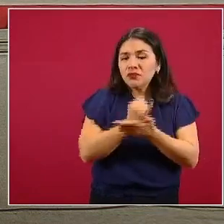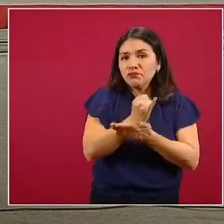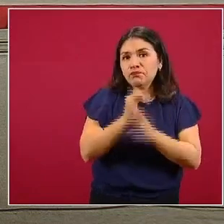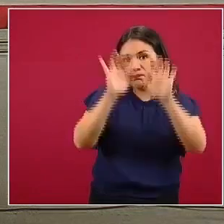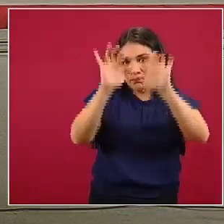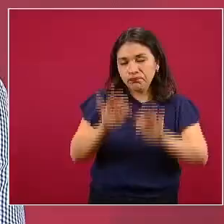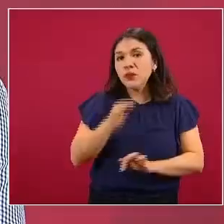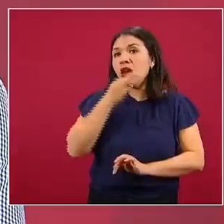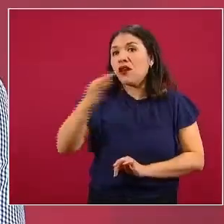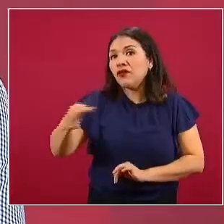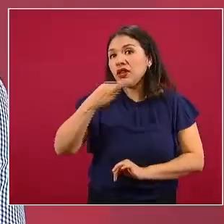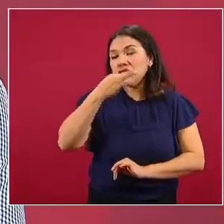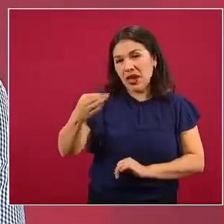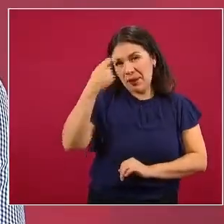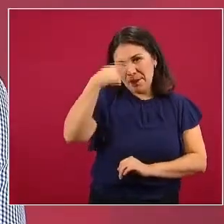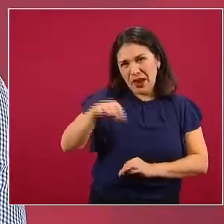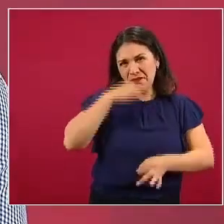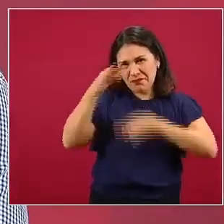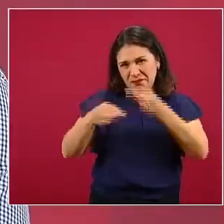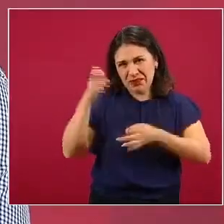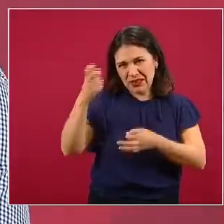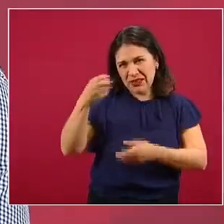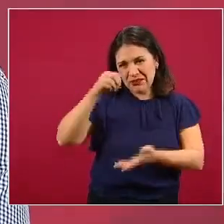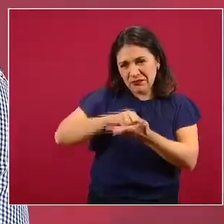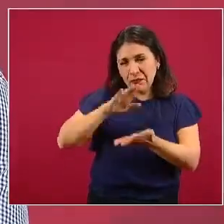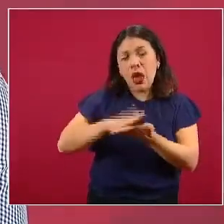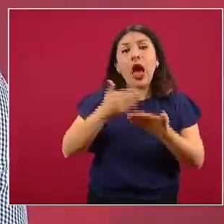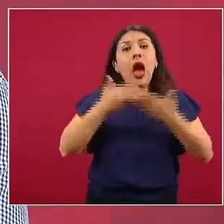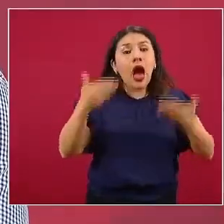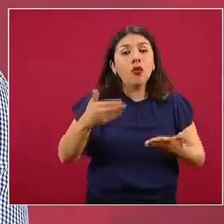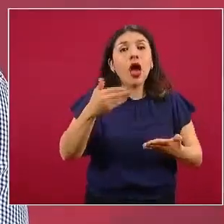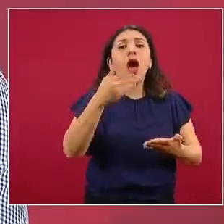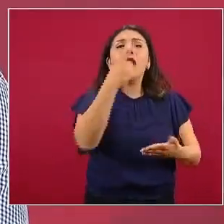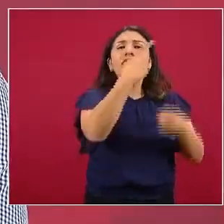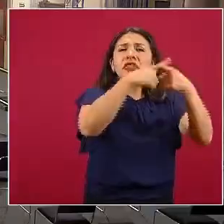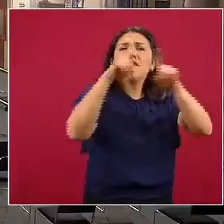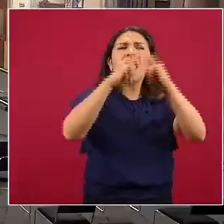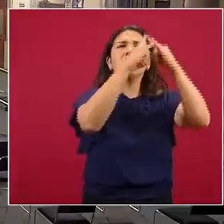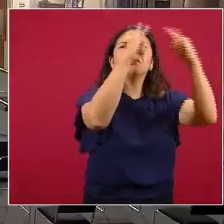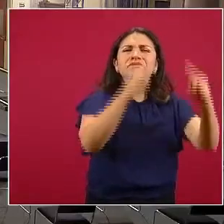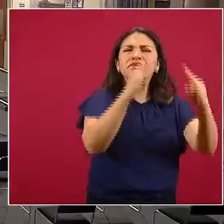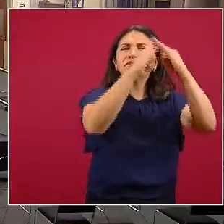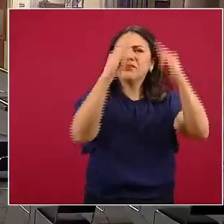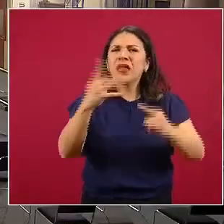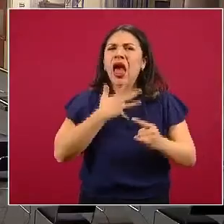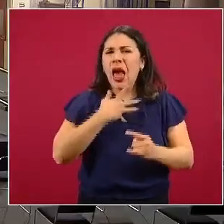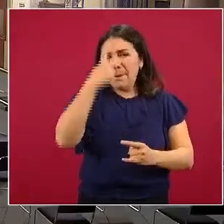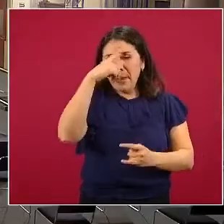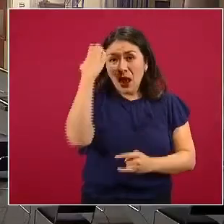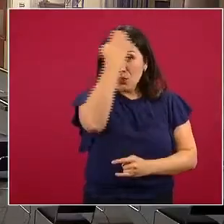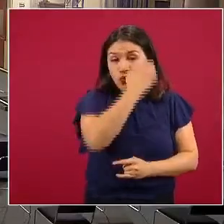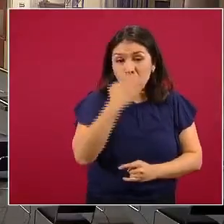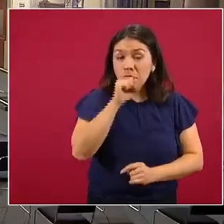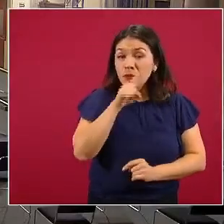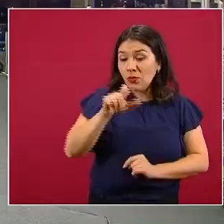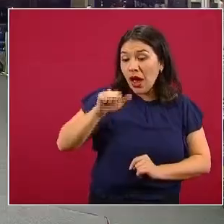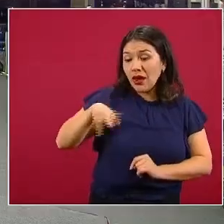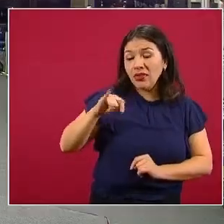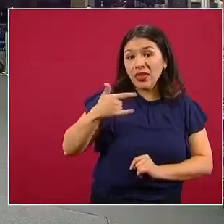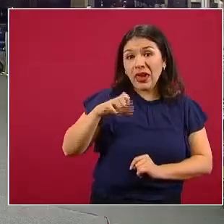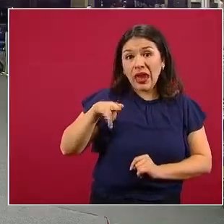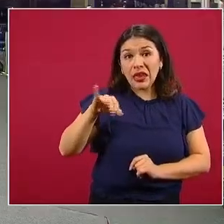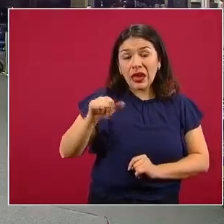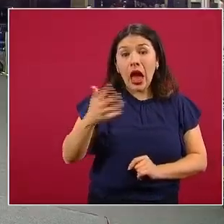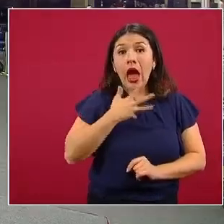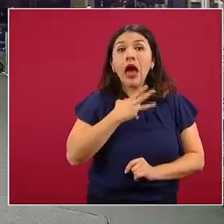Red Nacional de Laboratorios de Salud Pública. Ahora cada una de estas unidades que en su momento toma una prueba antigénica, dado que el